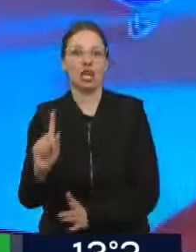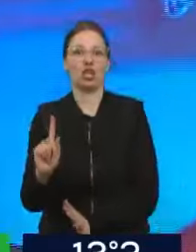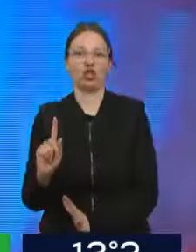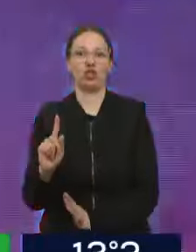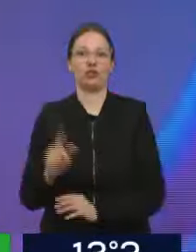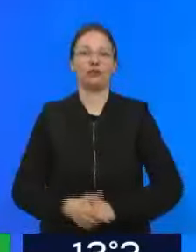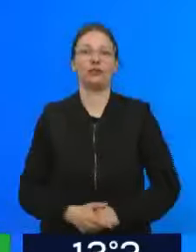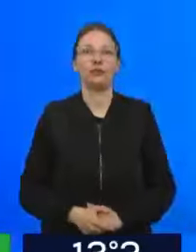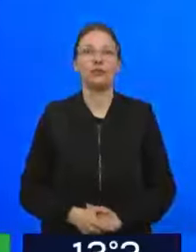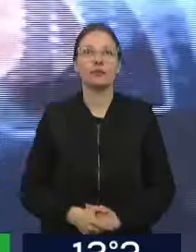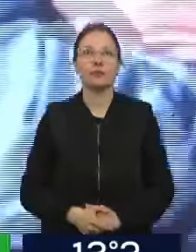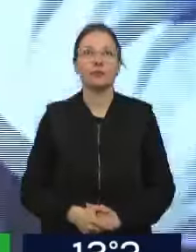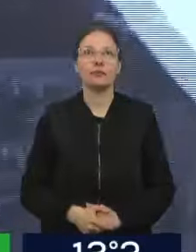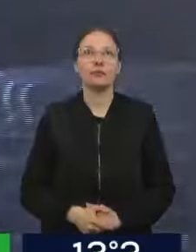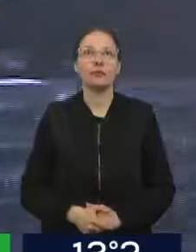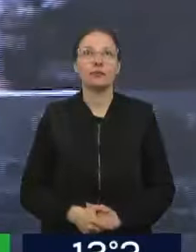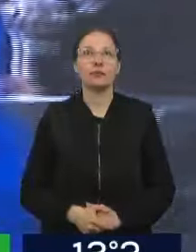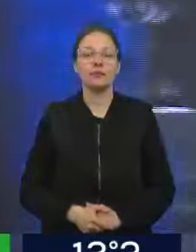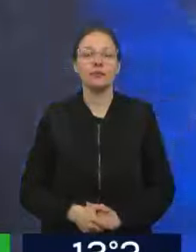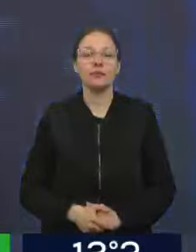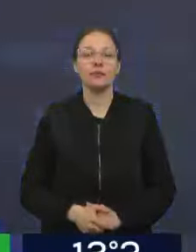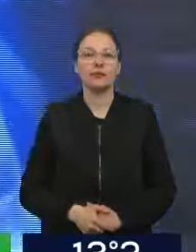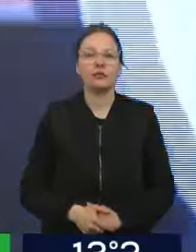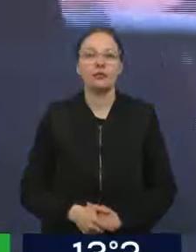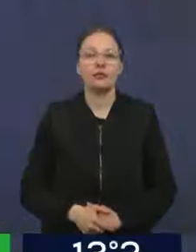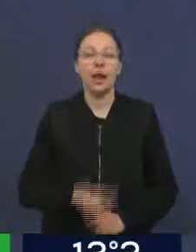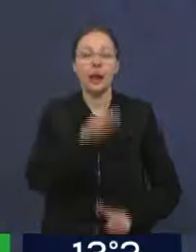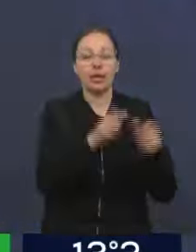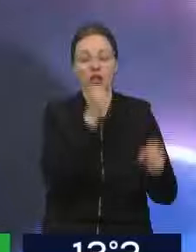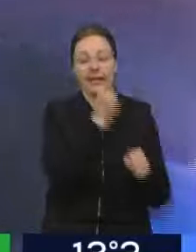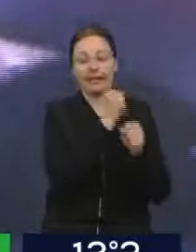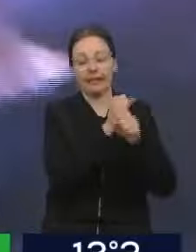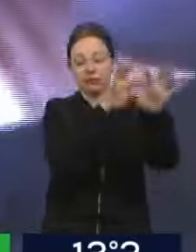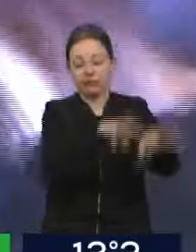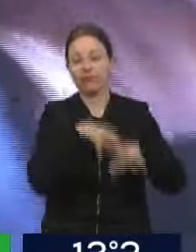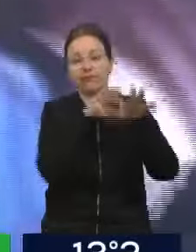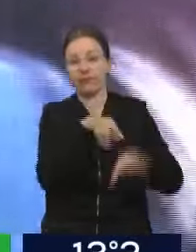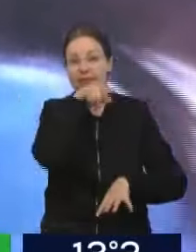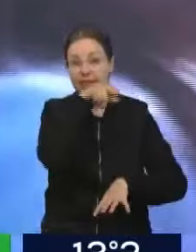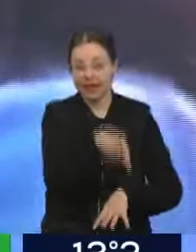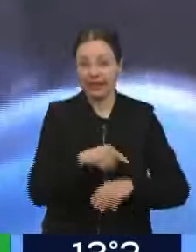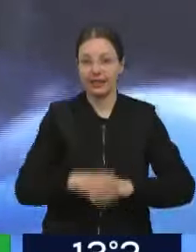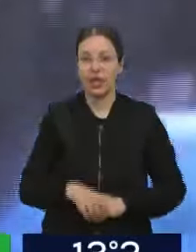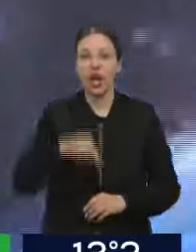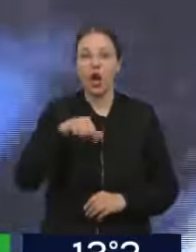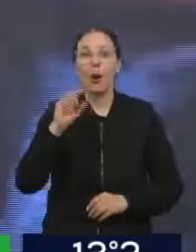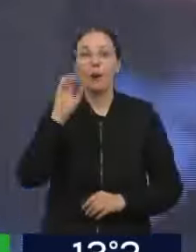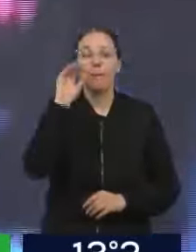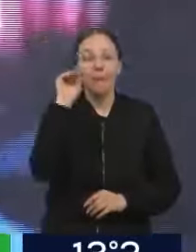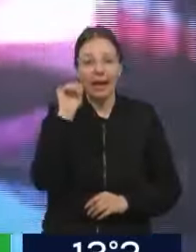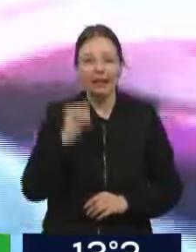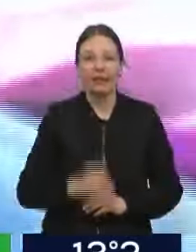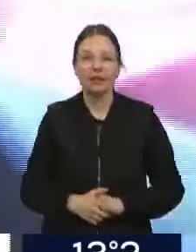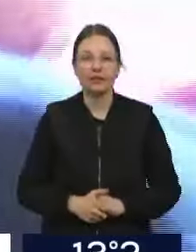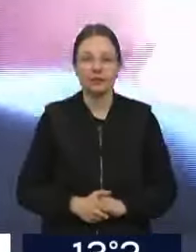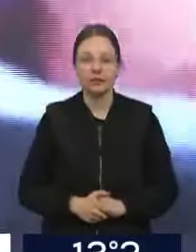La manifestación de sectores de la producción de Mendoza en la jornada de este martes, con el